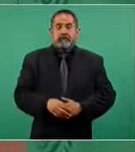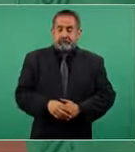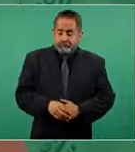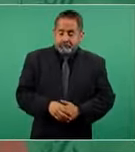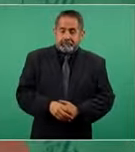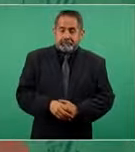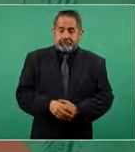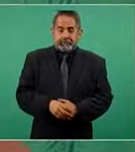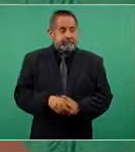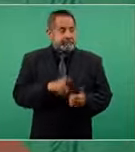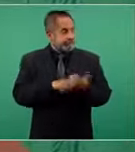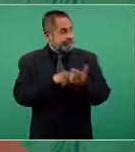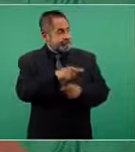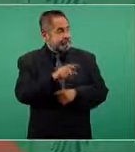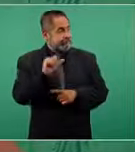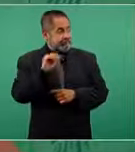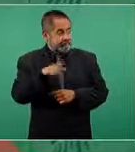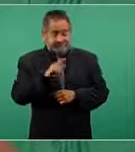es un peligro.